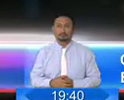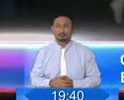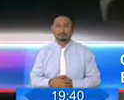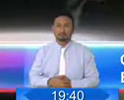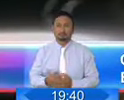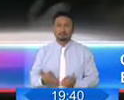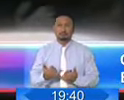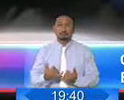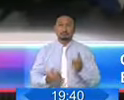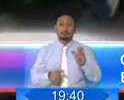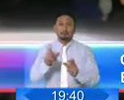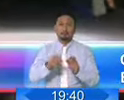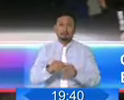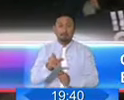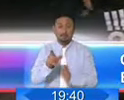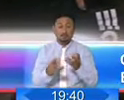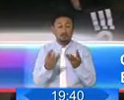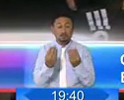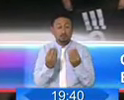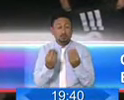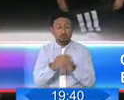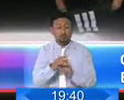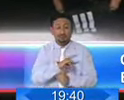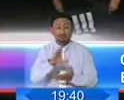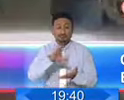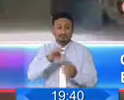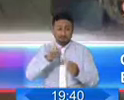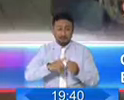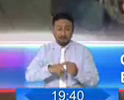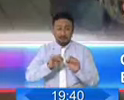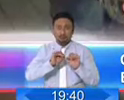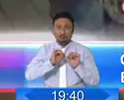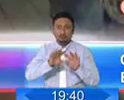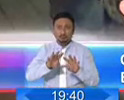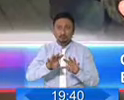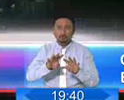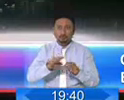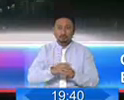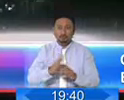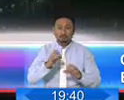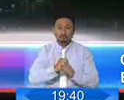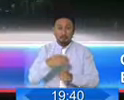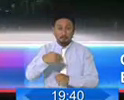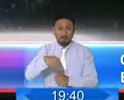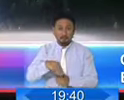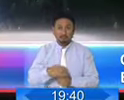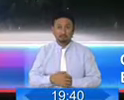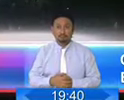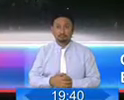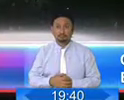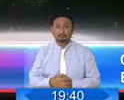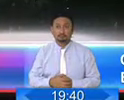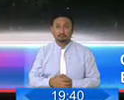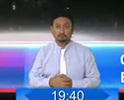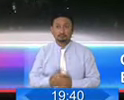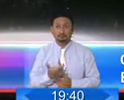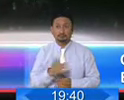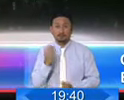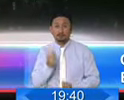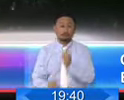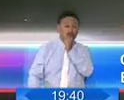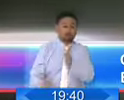Bajo la atenta mirada de miles de personas, el Centro Histórico de la capital se iluminó la noche de este miércoles. En medio de banda de